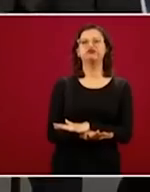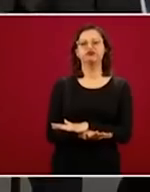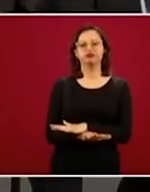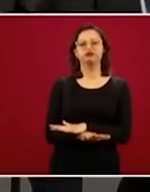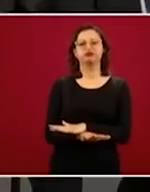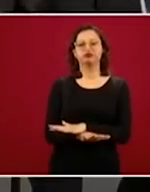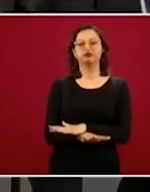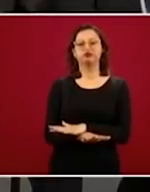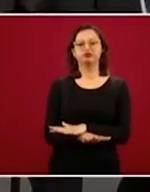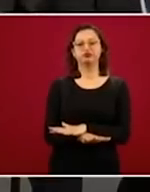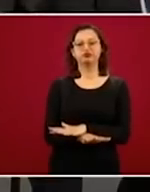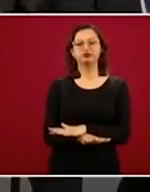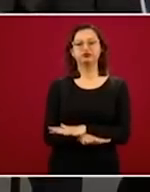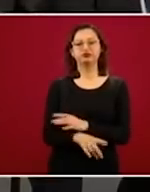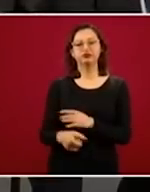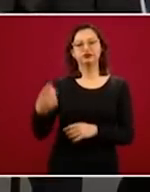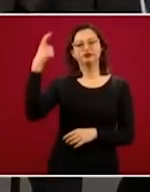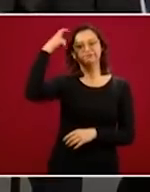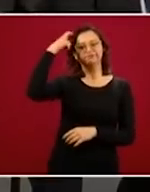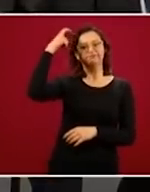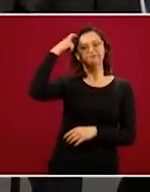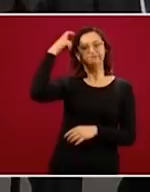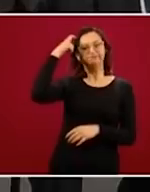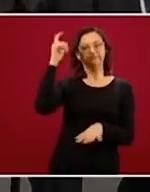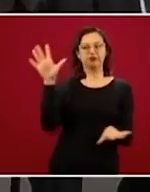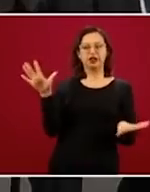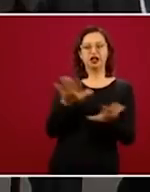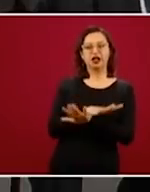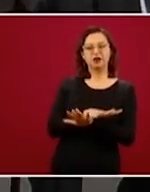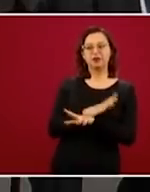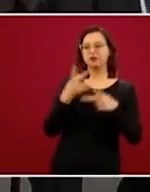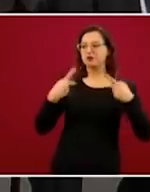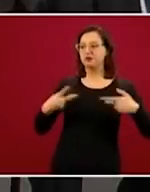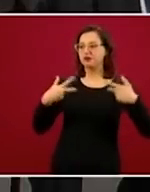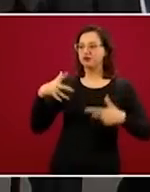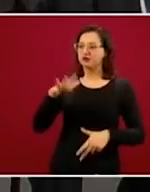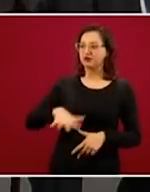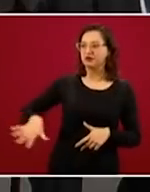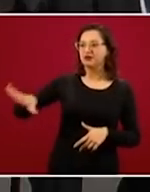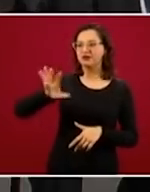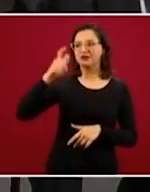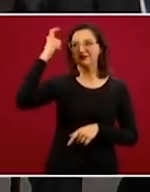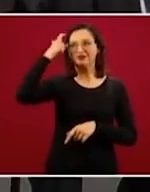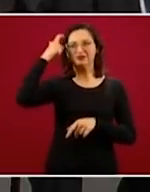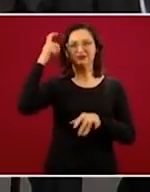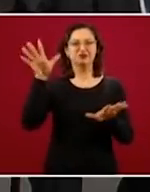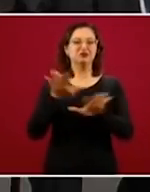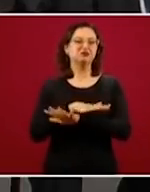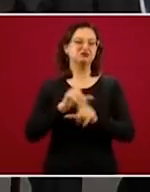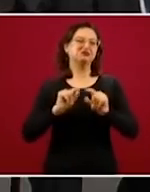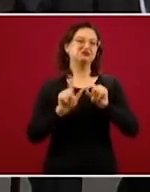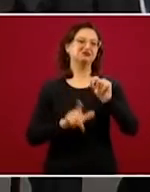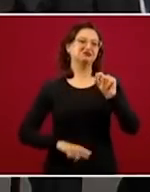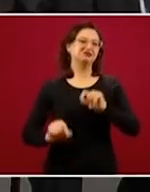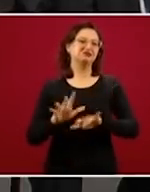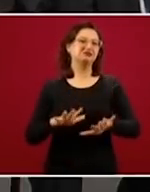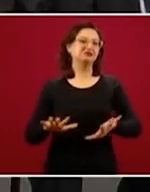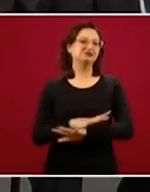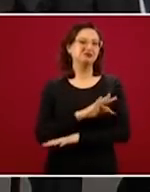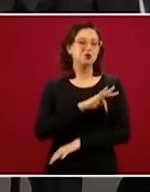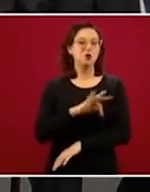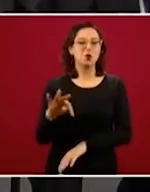cambio de mentalidad cuando cambian la mentalidad del pueblo cambia todo entonces